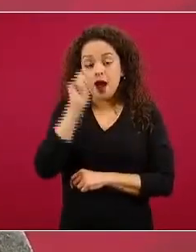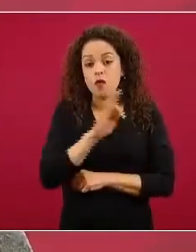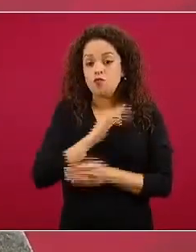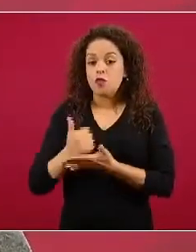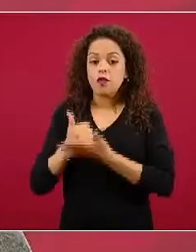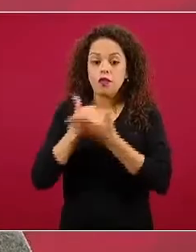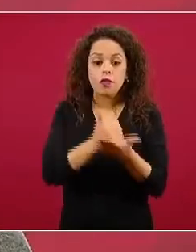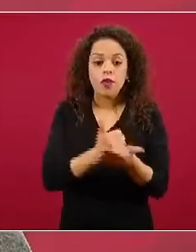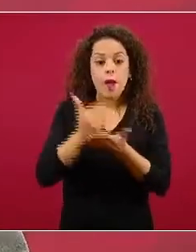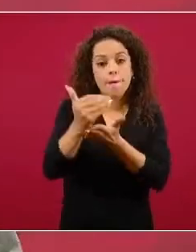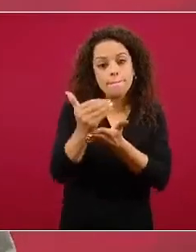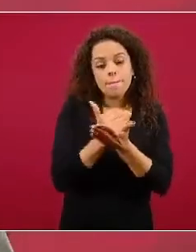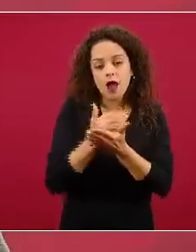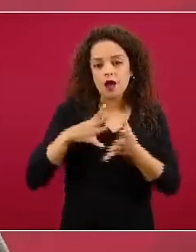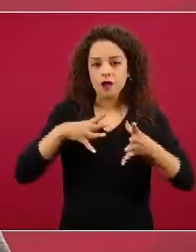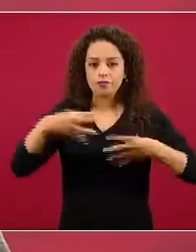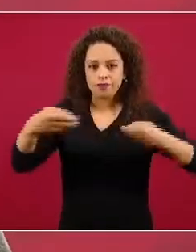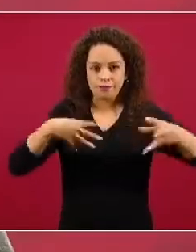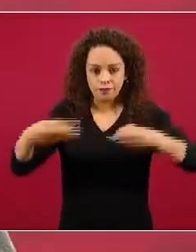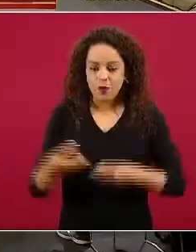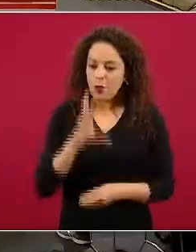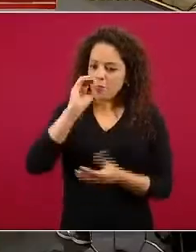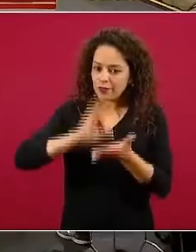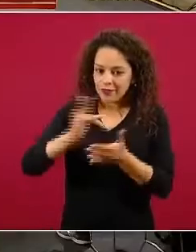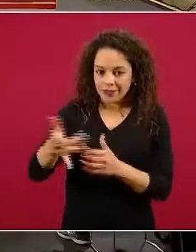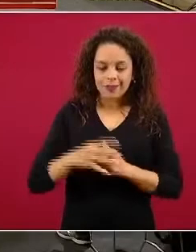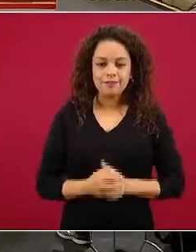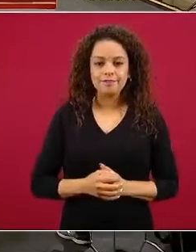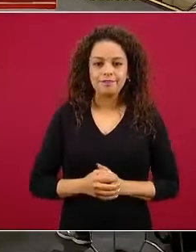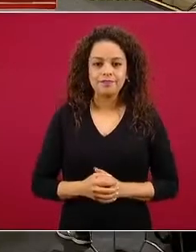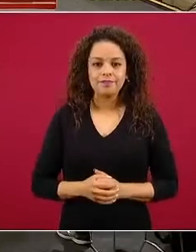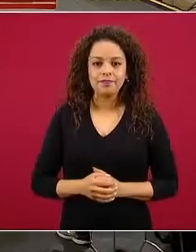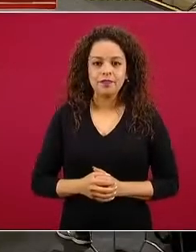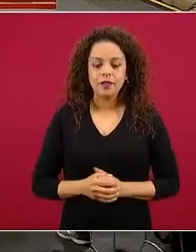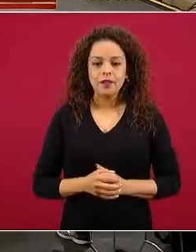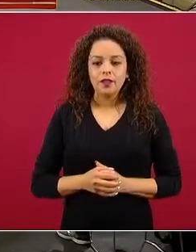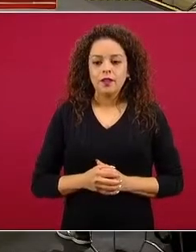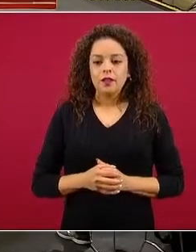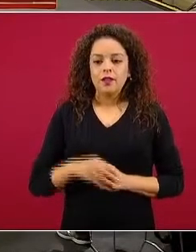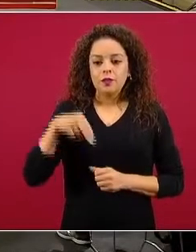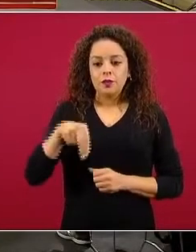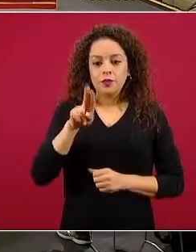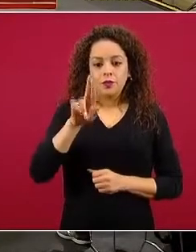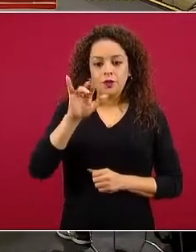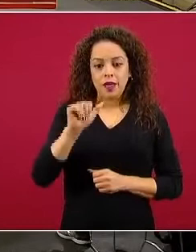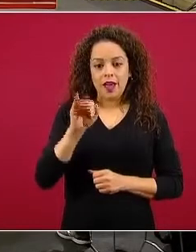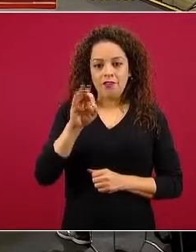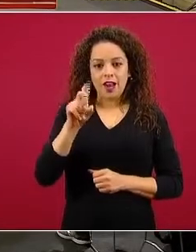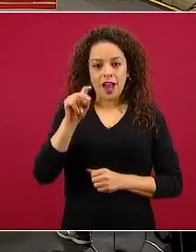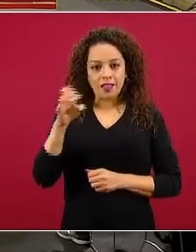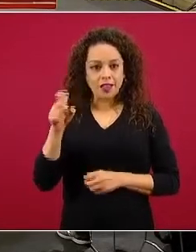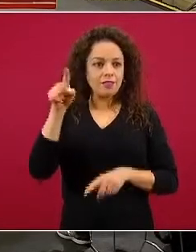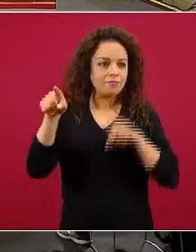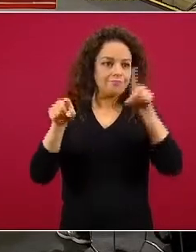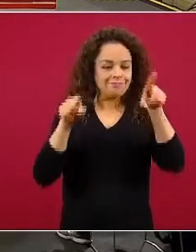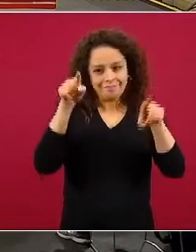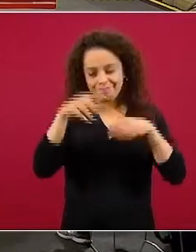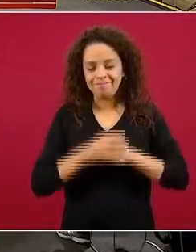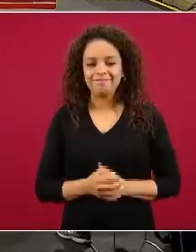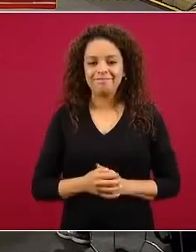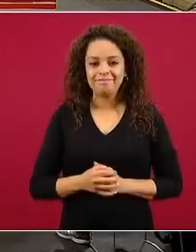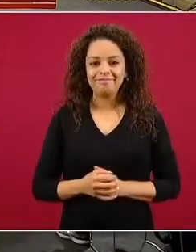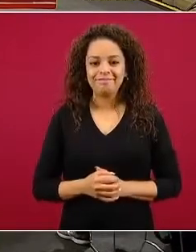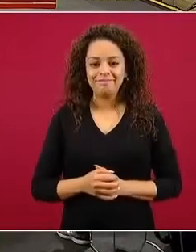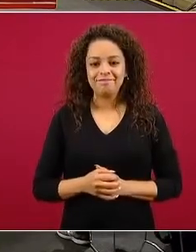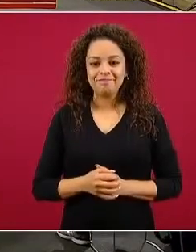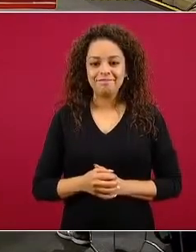contagios. Muchas gracias. Nuria Fernández, compañero, ahí nos vamos, espérenme.